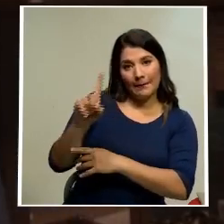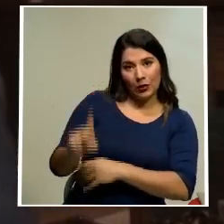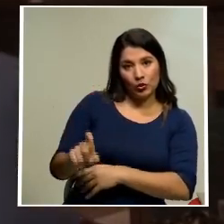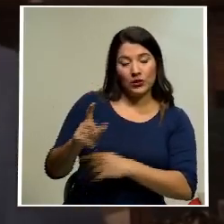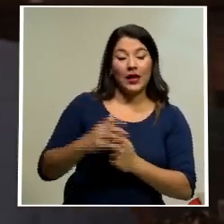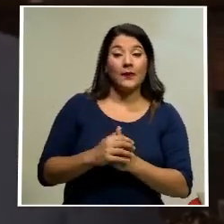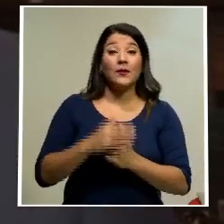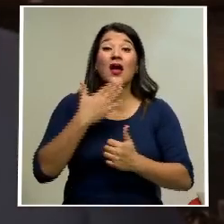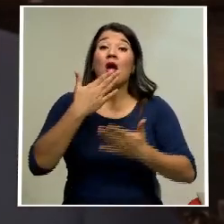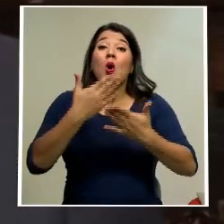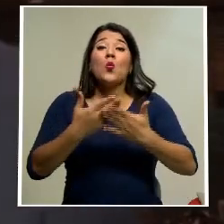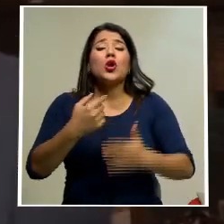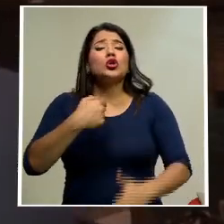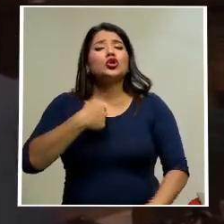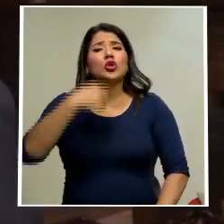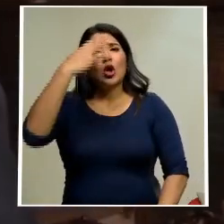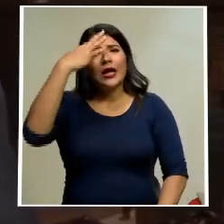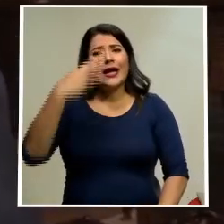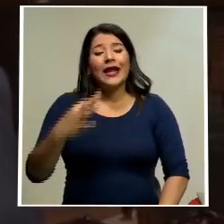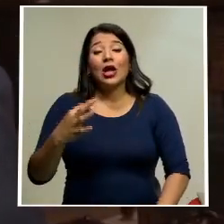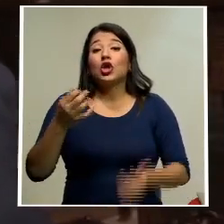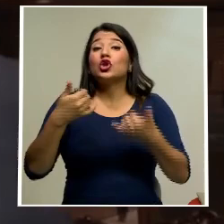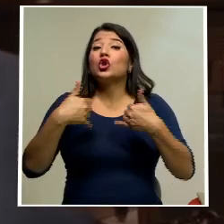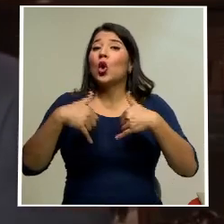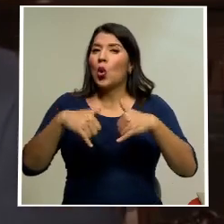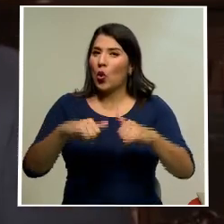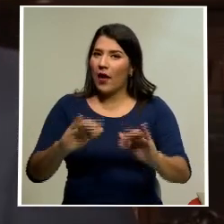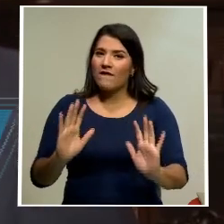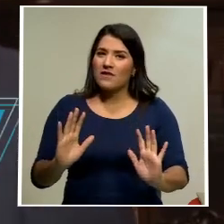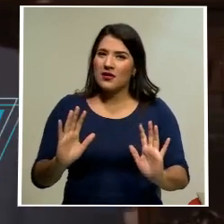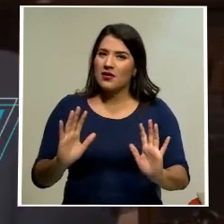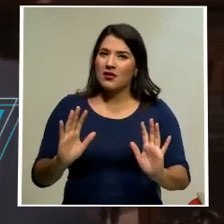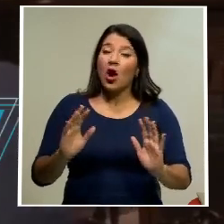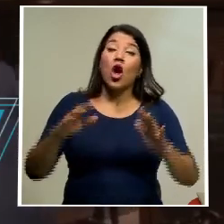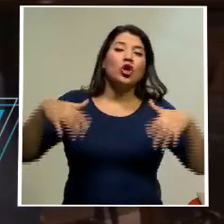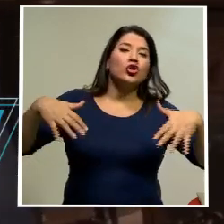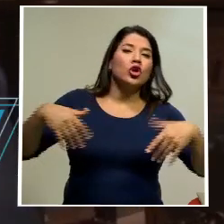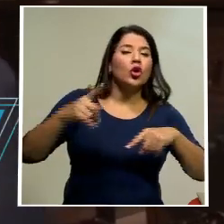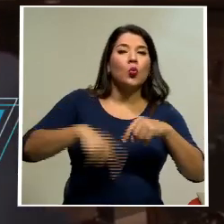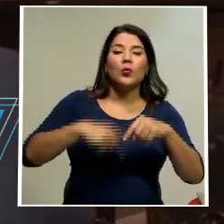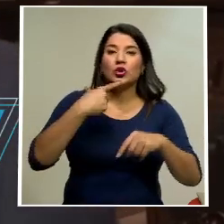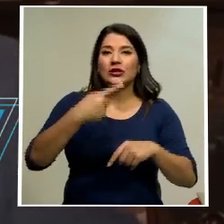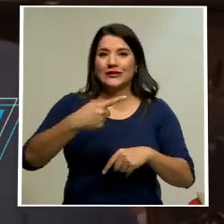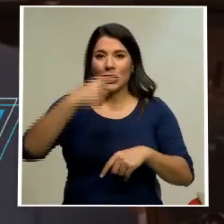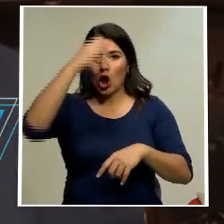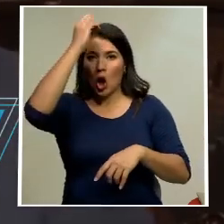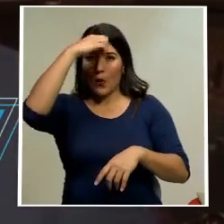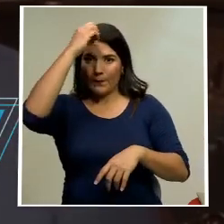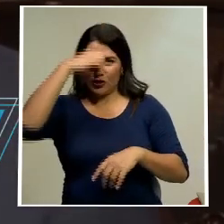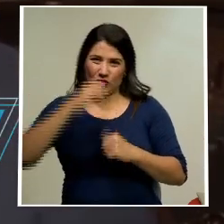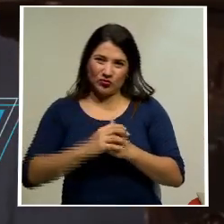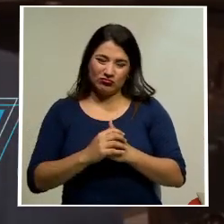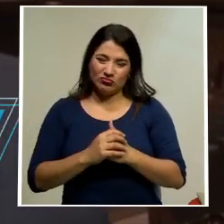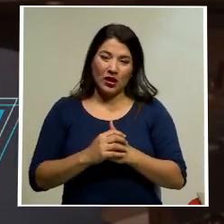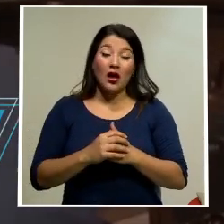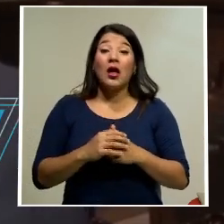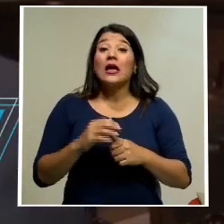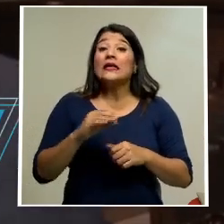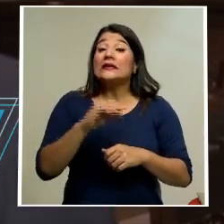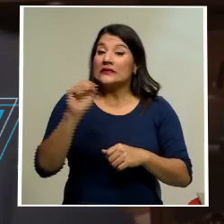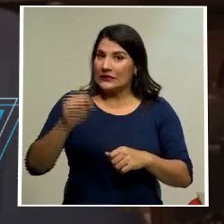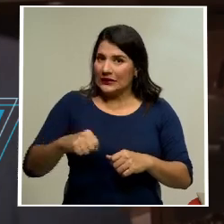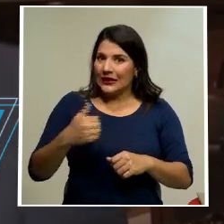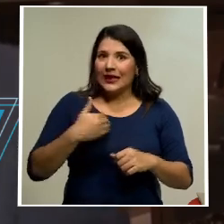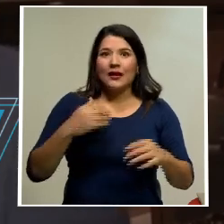yo creo que todavía sería prematuro poder decir eso, porque lo que sí está claro es que el gobierno